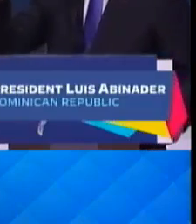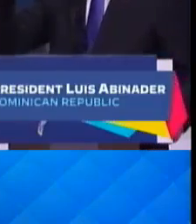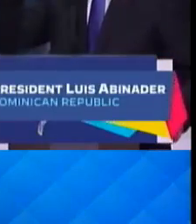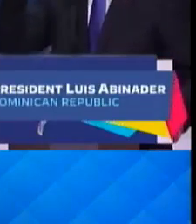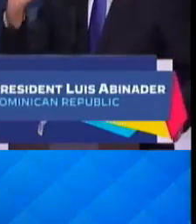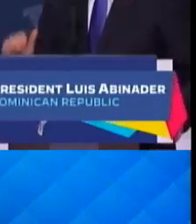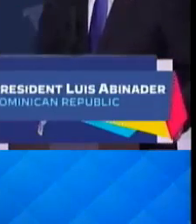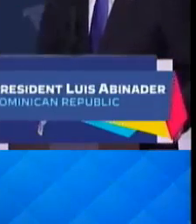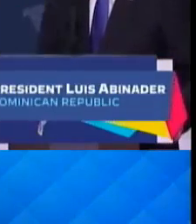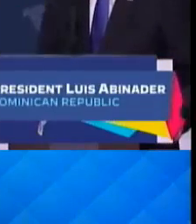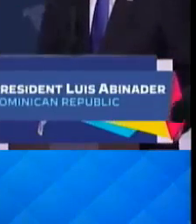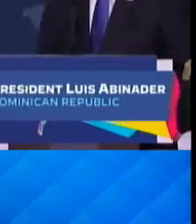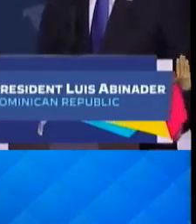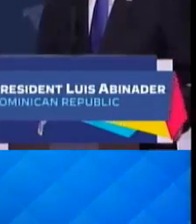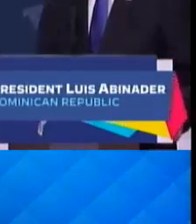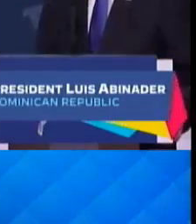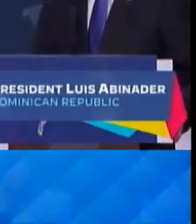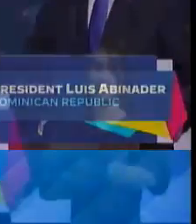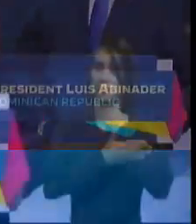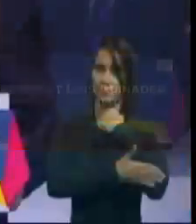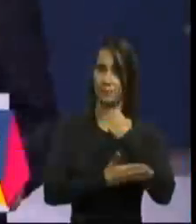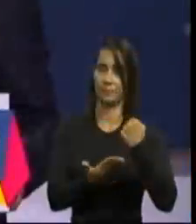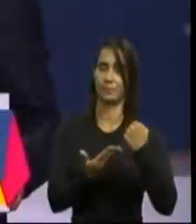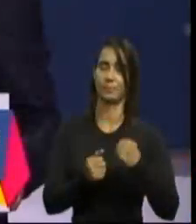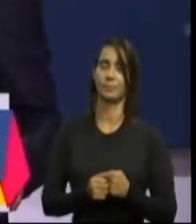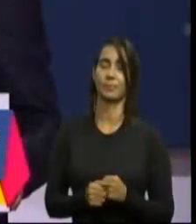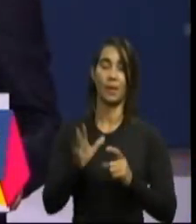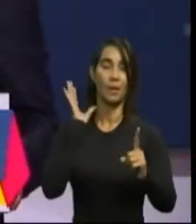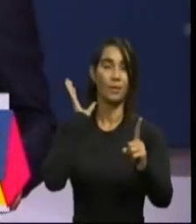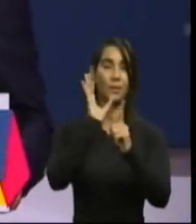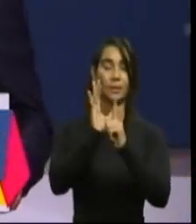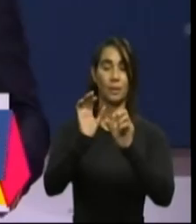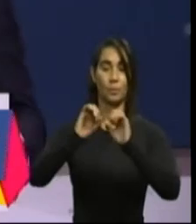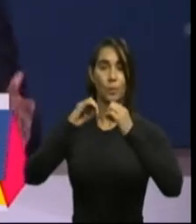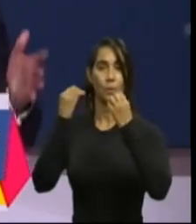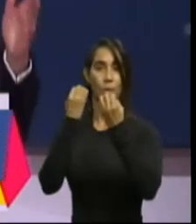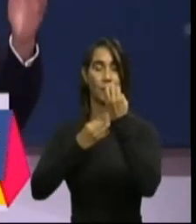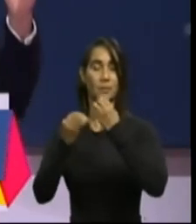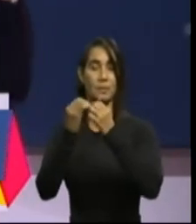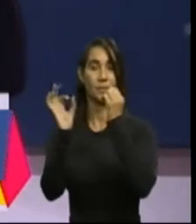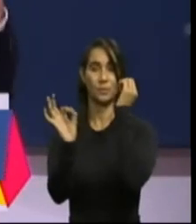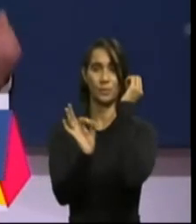ayudar en la seguridad ciudadana de nuestras naciones, afectada por las organizaciones